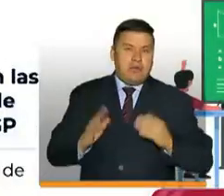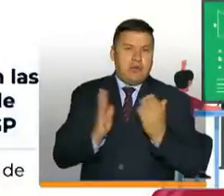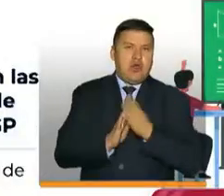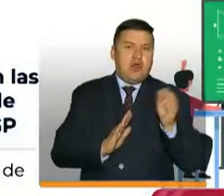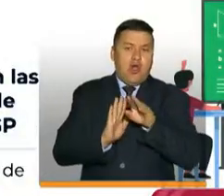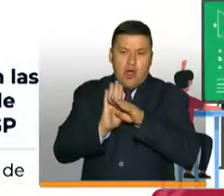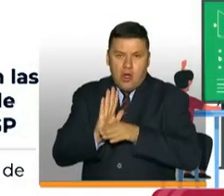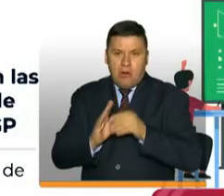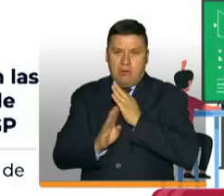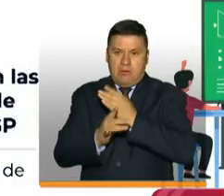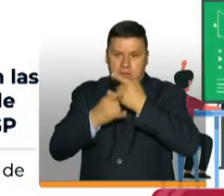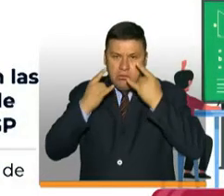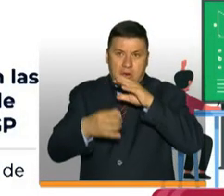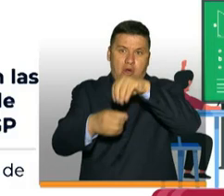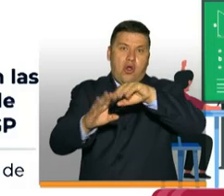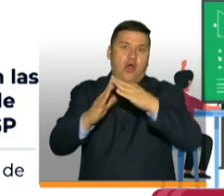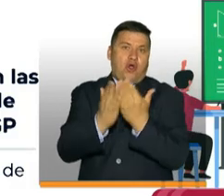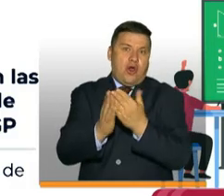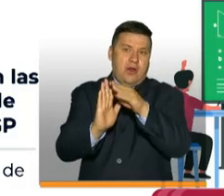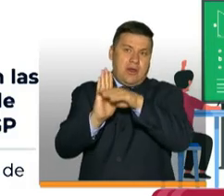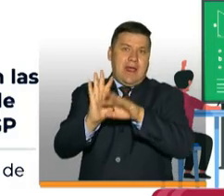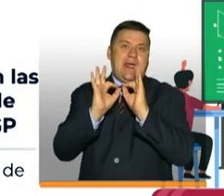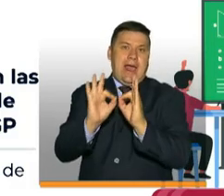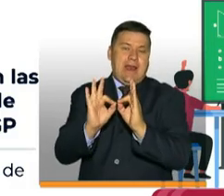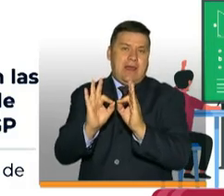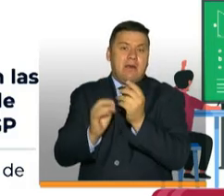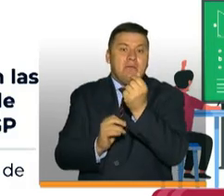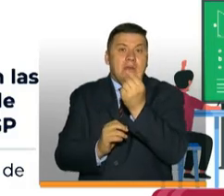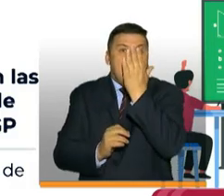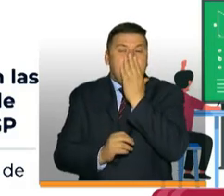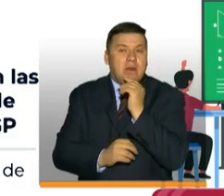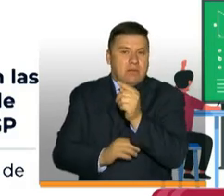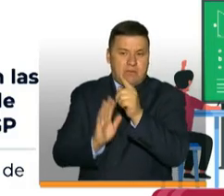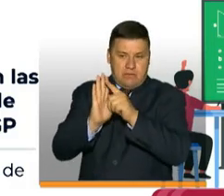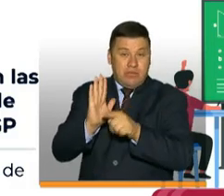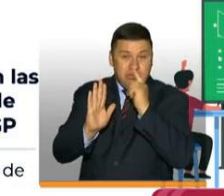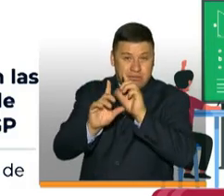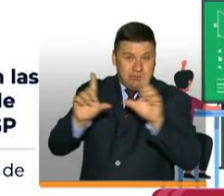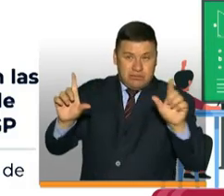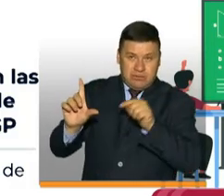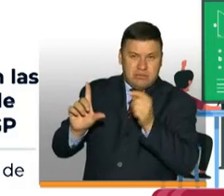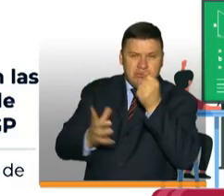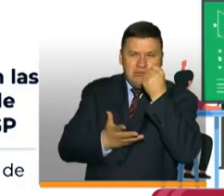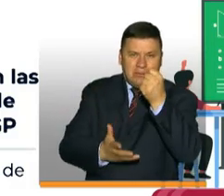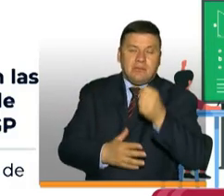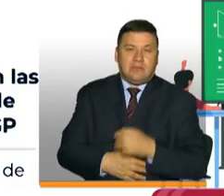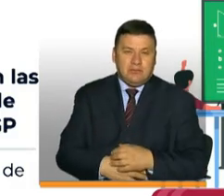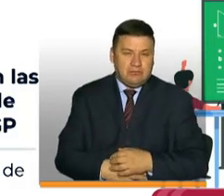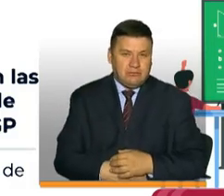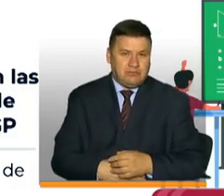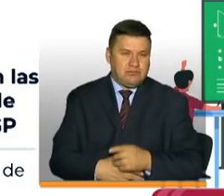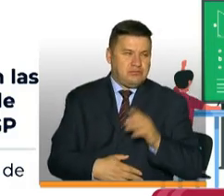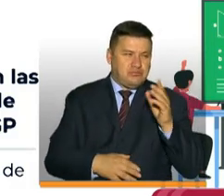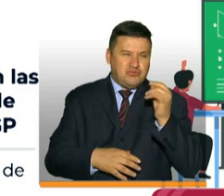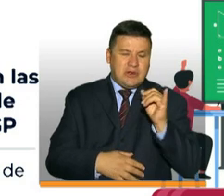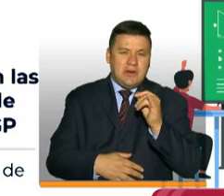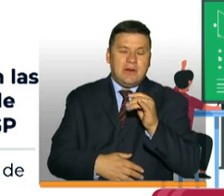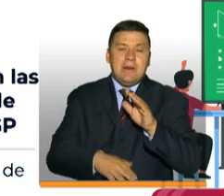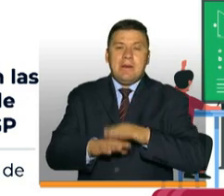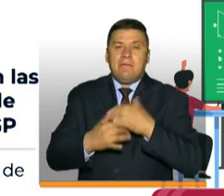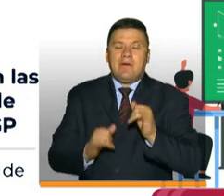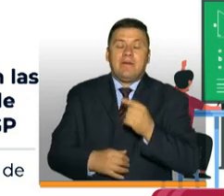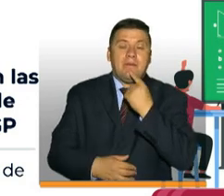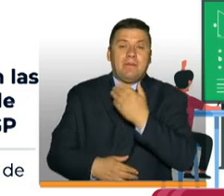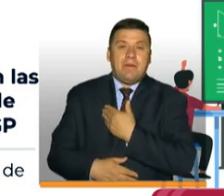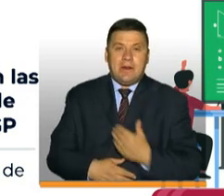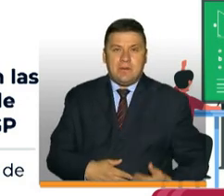todos los elementos de bioseguridad con estándares de calidad y los precios indicados. Aquí ven los recursos invertidos. Y voy terminando, presidente, pero quería